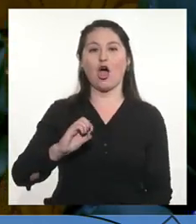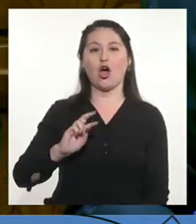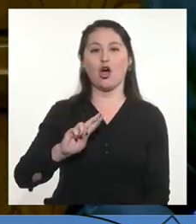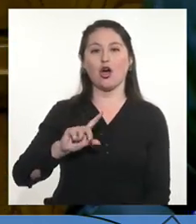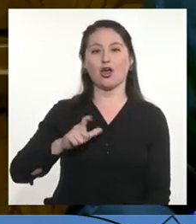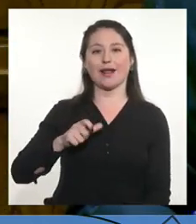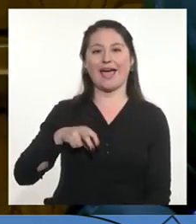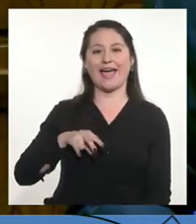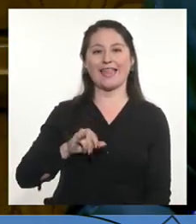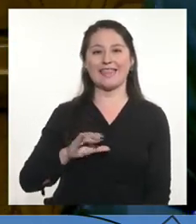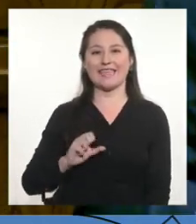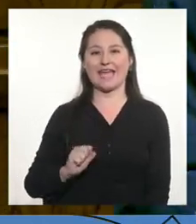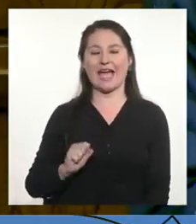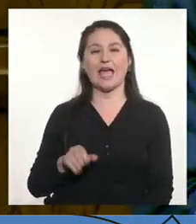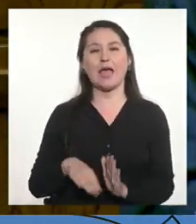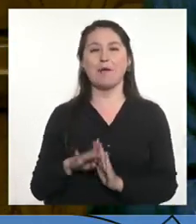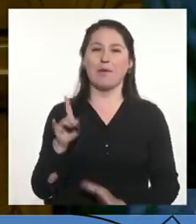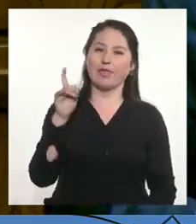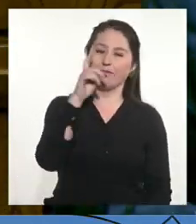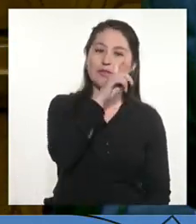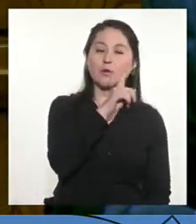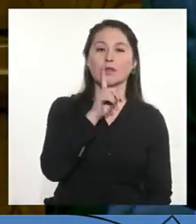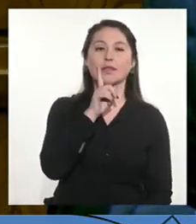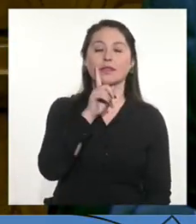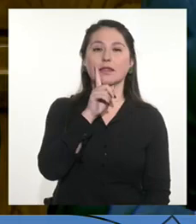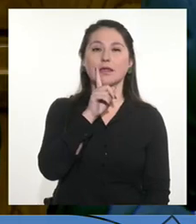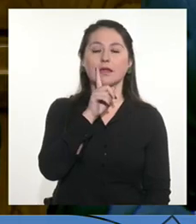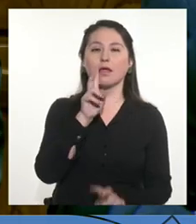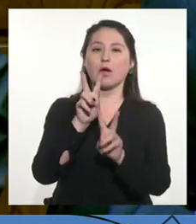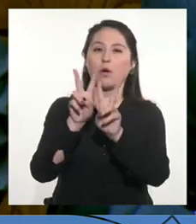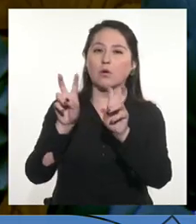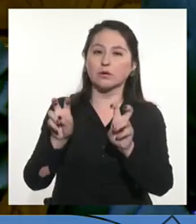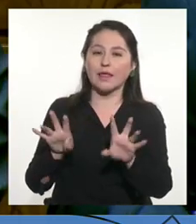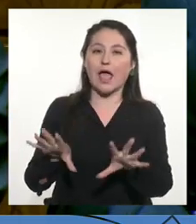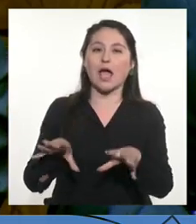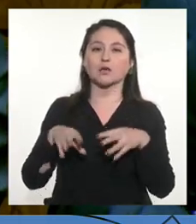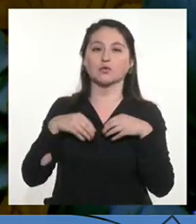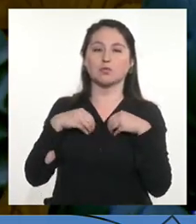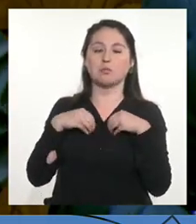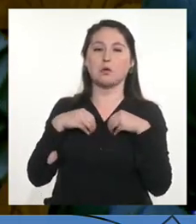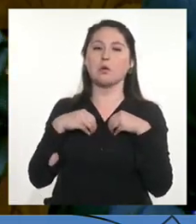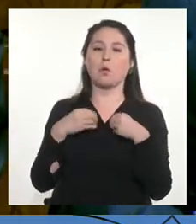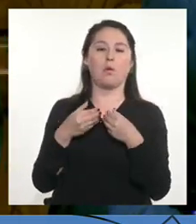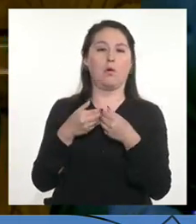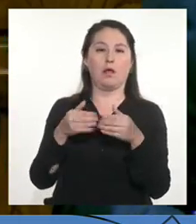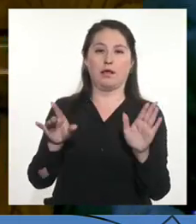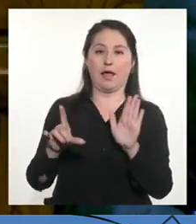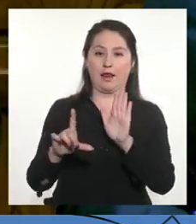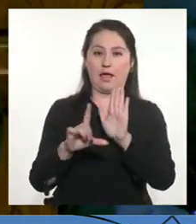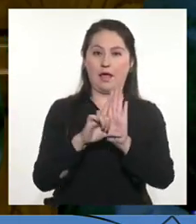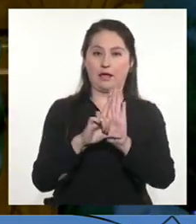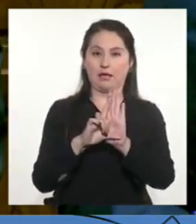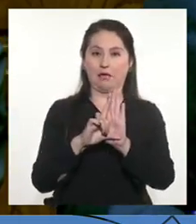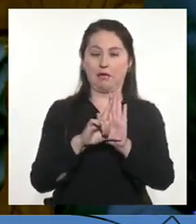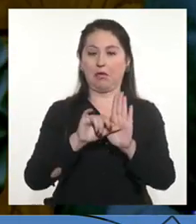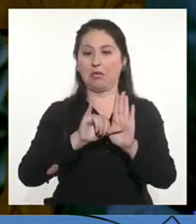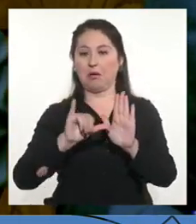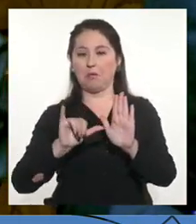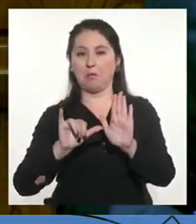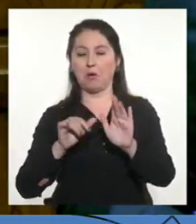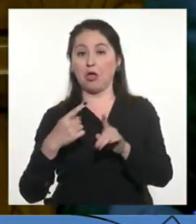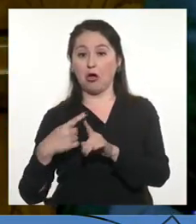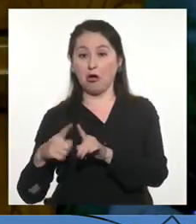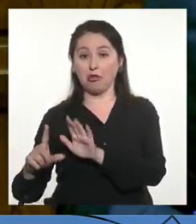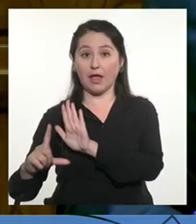complejo pero uno entiende pan tomate un tema es asumido era asumido una ley x y pasa a ser una ley y aun cuando